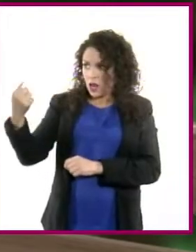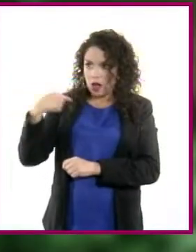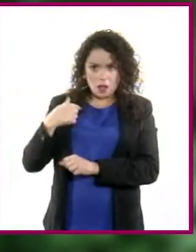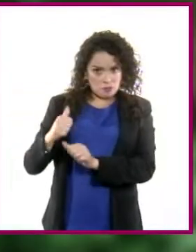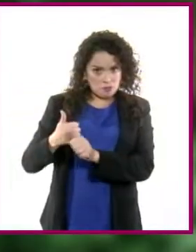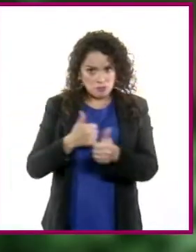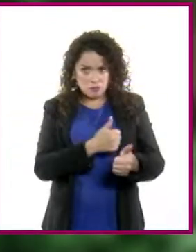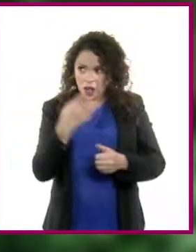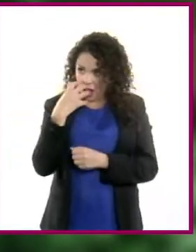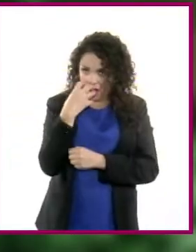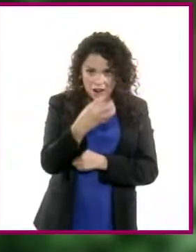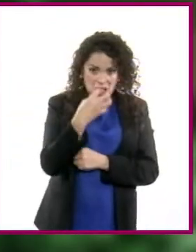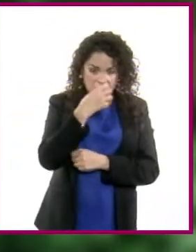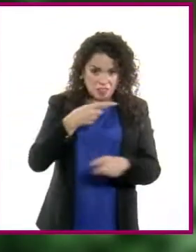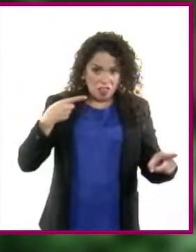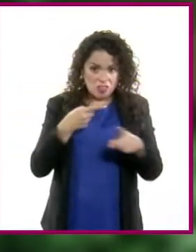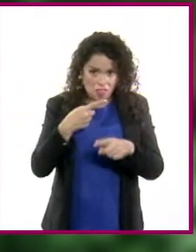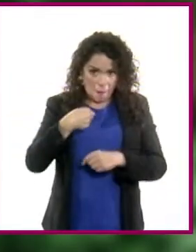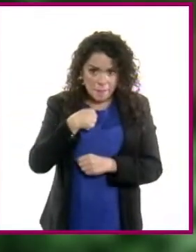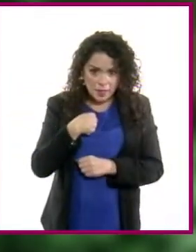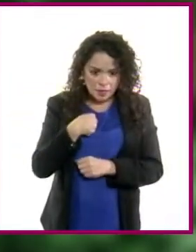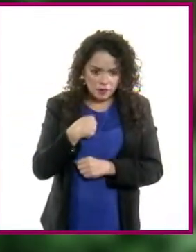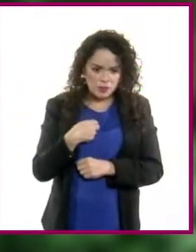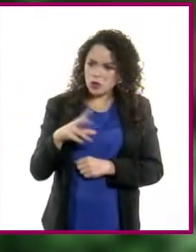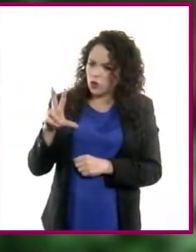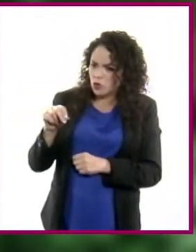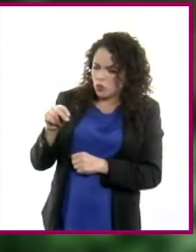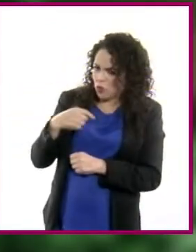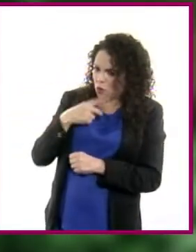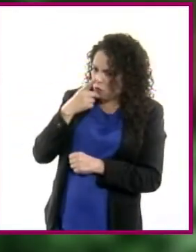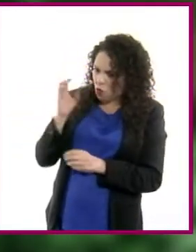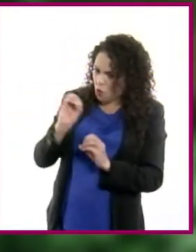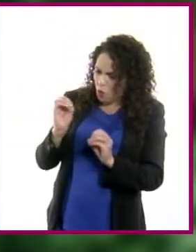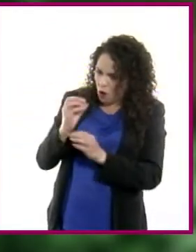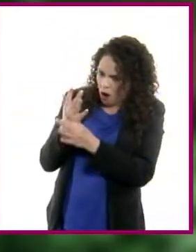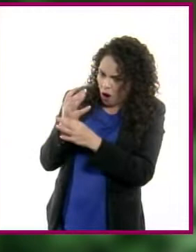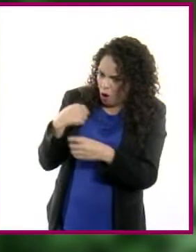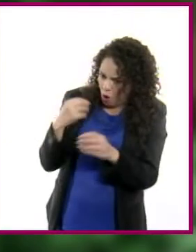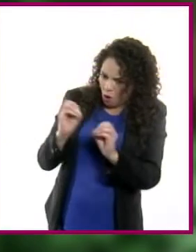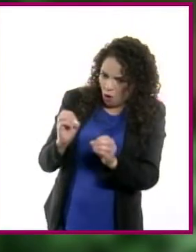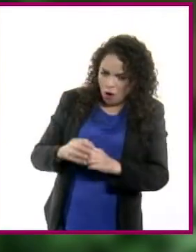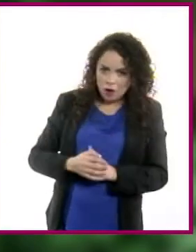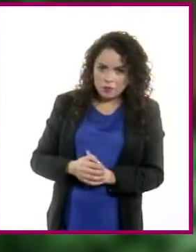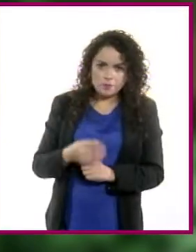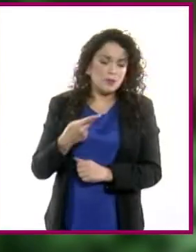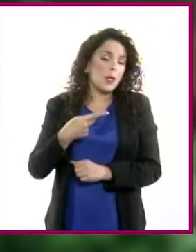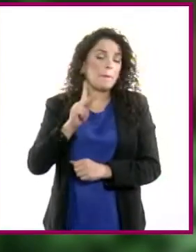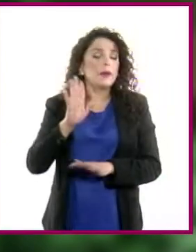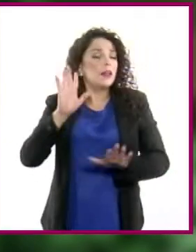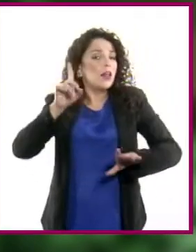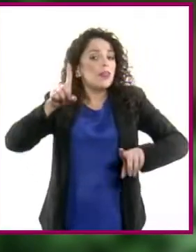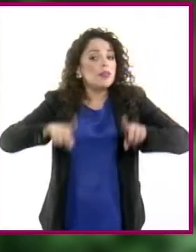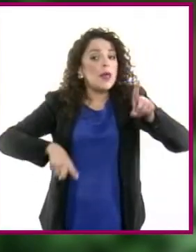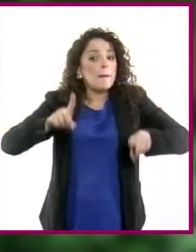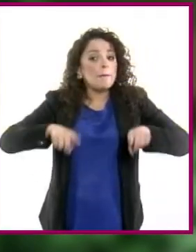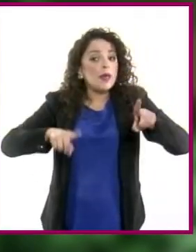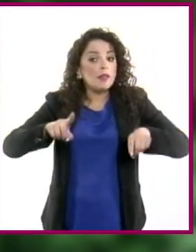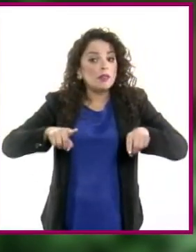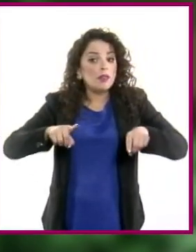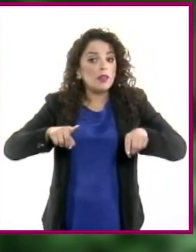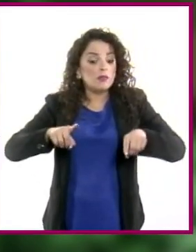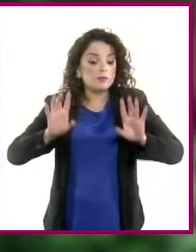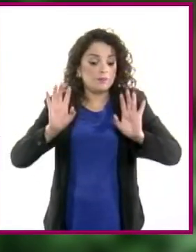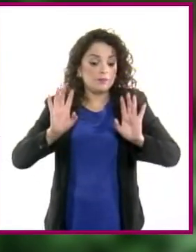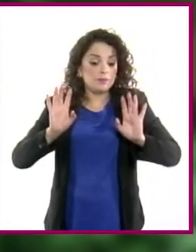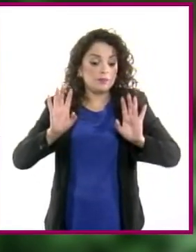gritara? No estoy diciendo eso. Aunque bueno, creo que dependería mucho de lo que le hubieras hecho.